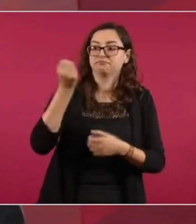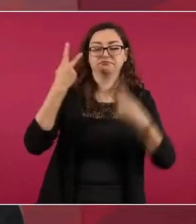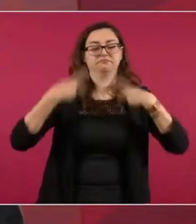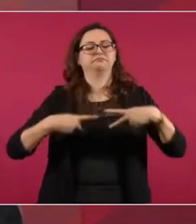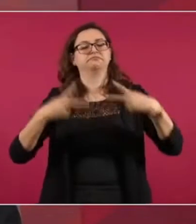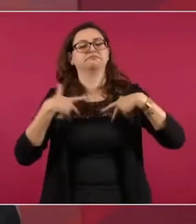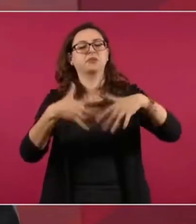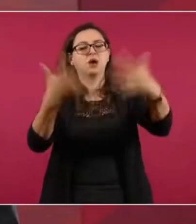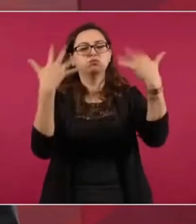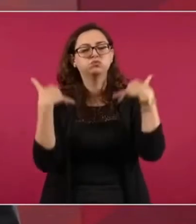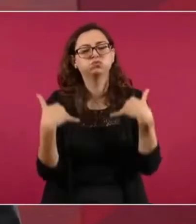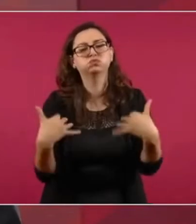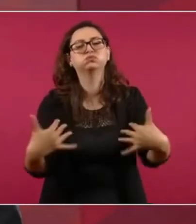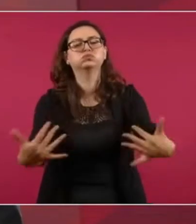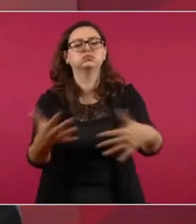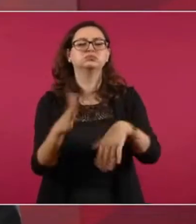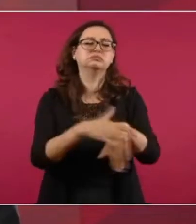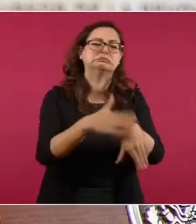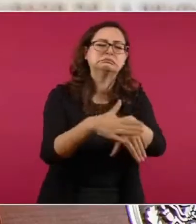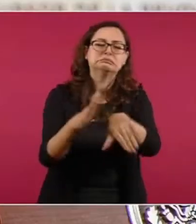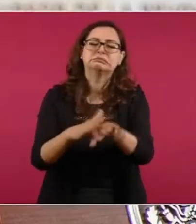ayúdennos corriendo la voz,